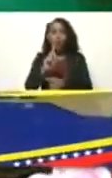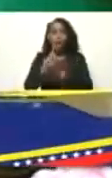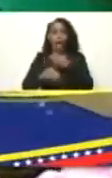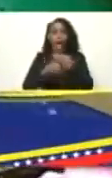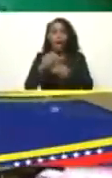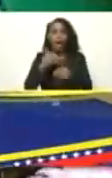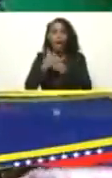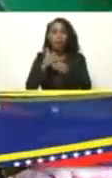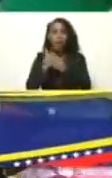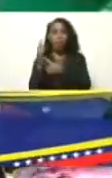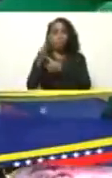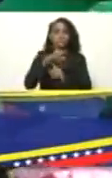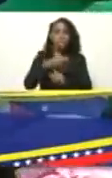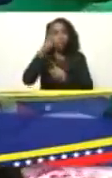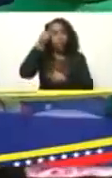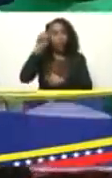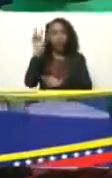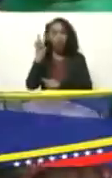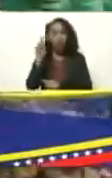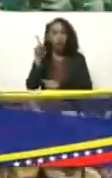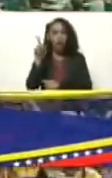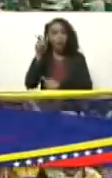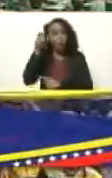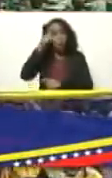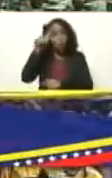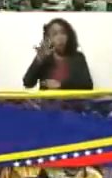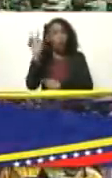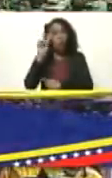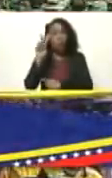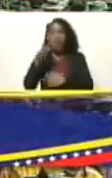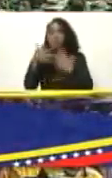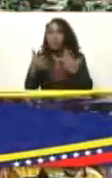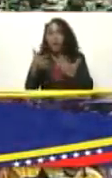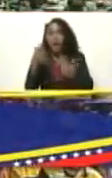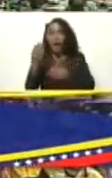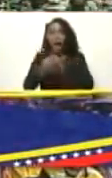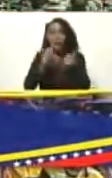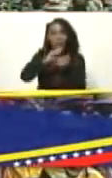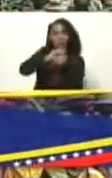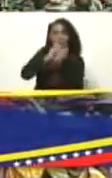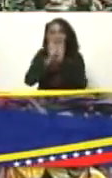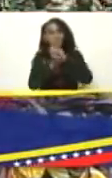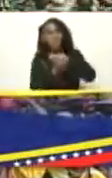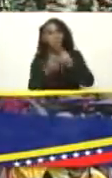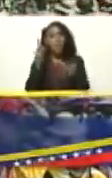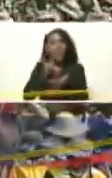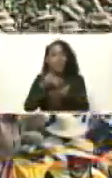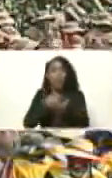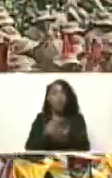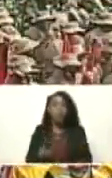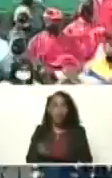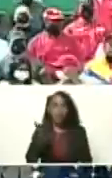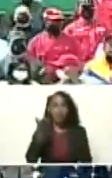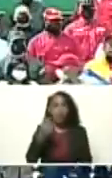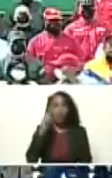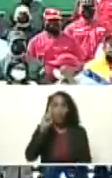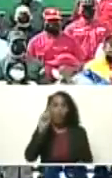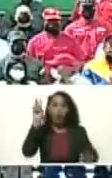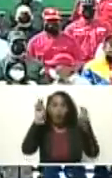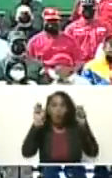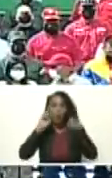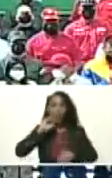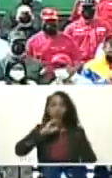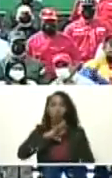de Venezuela. El pueblo de Venezuela se ha convertido en protagonista de una nueva